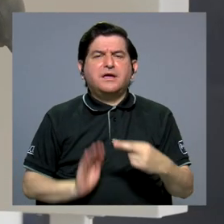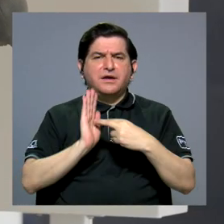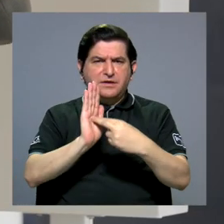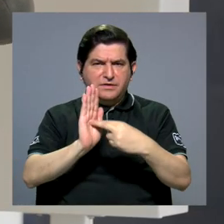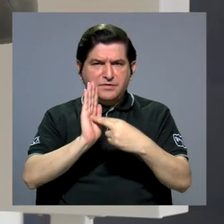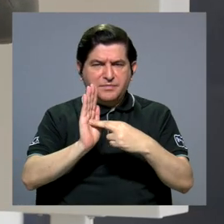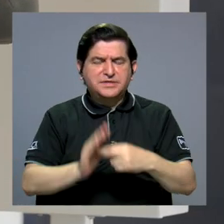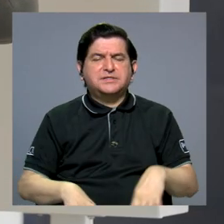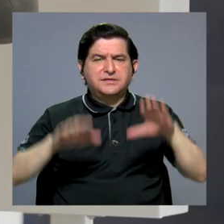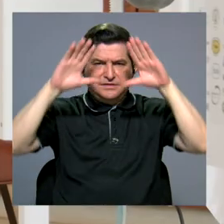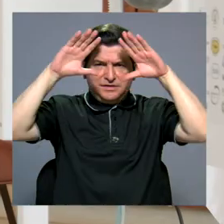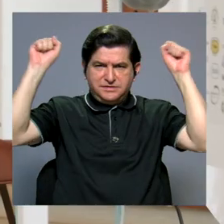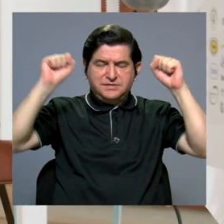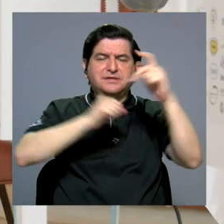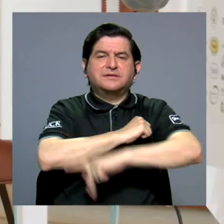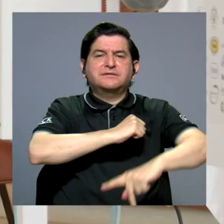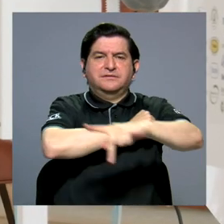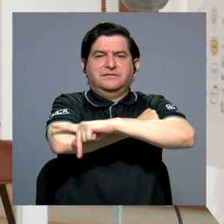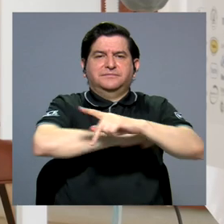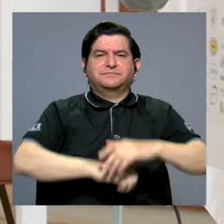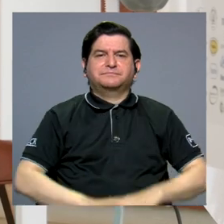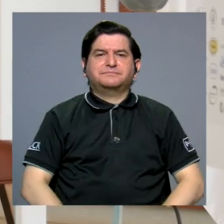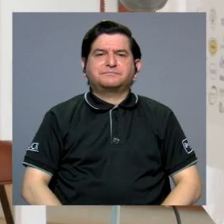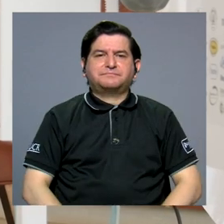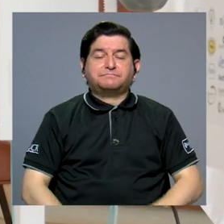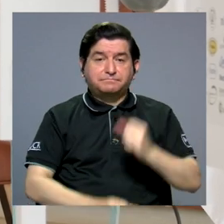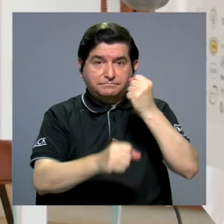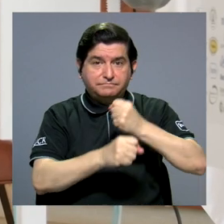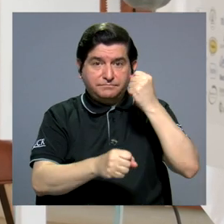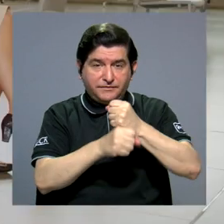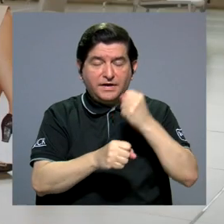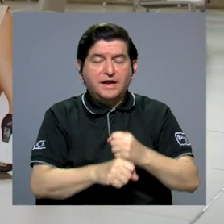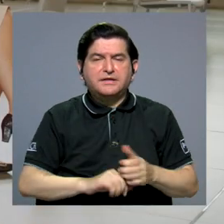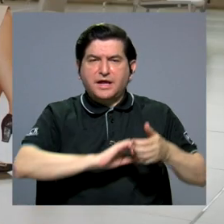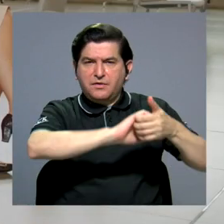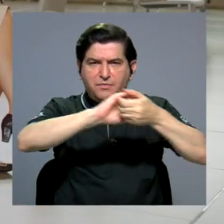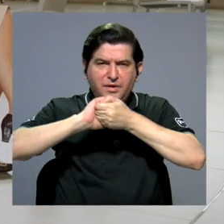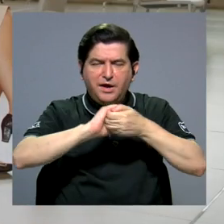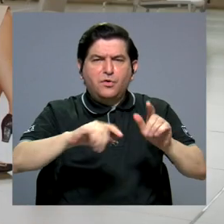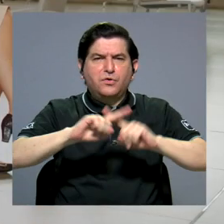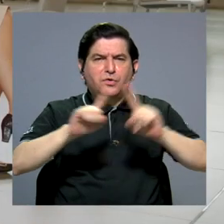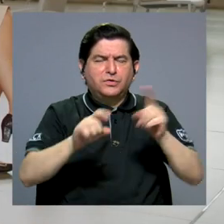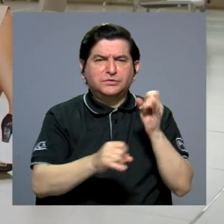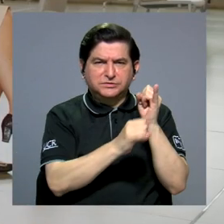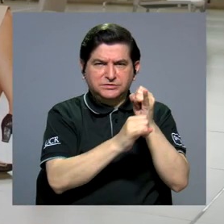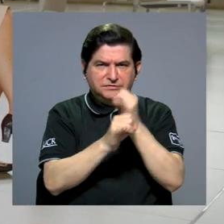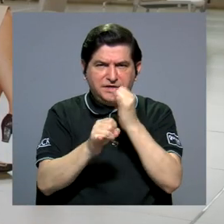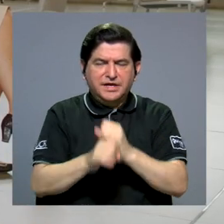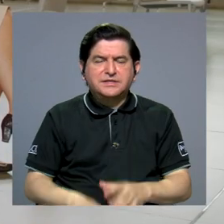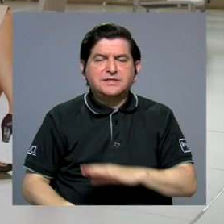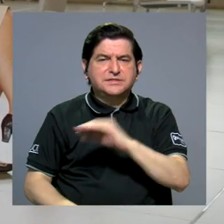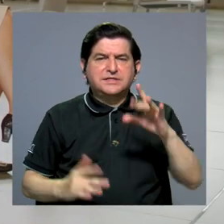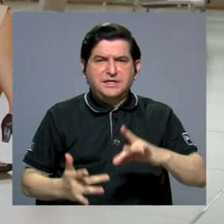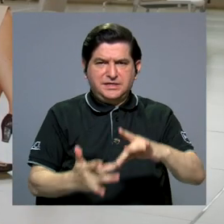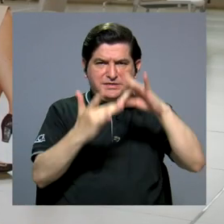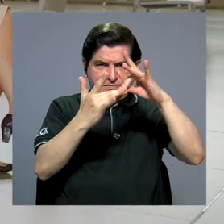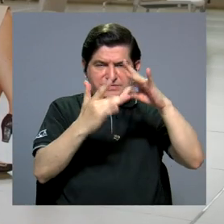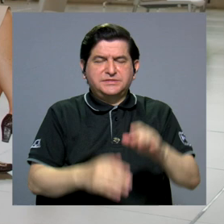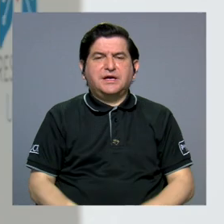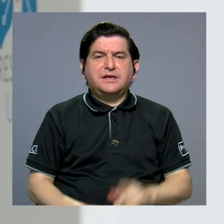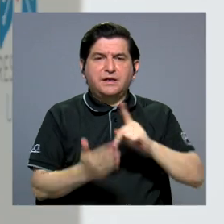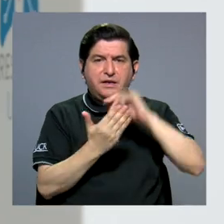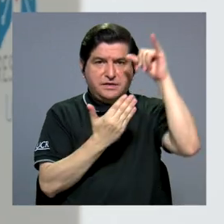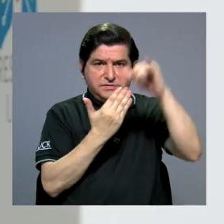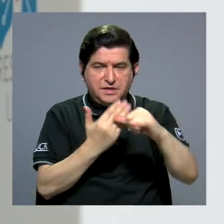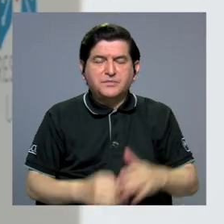algunas representaciones diplomáticas en nuestro país. El trabajo colaborativo entre diversas instancias y especialidades